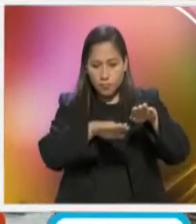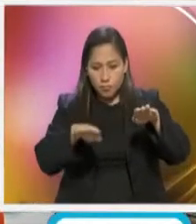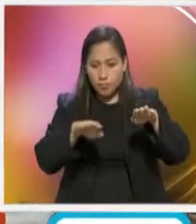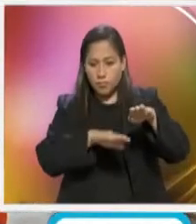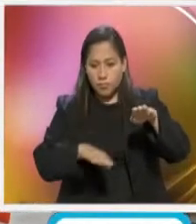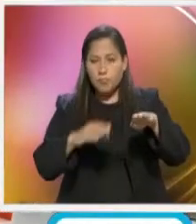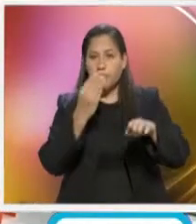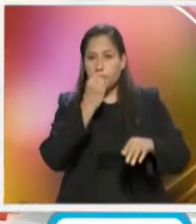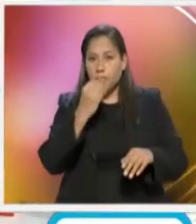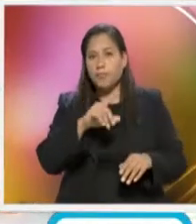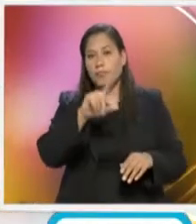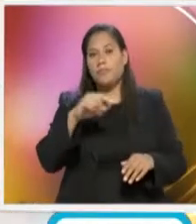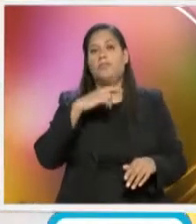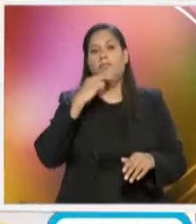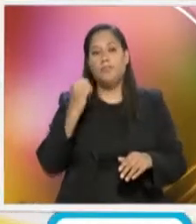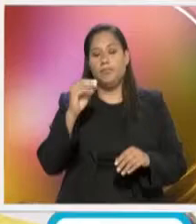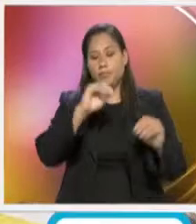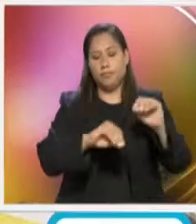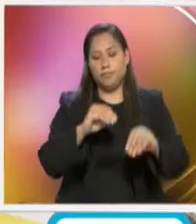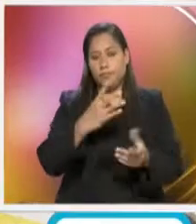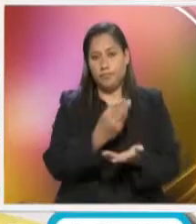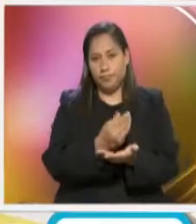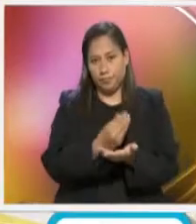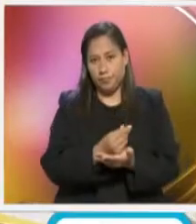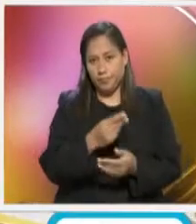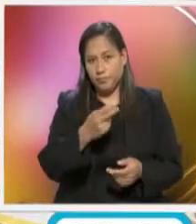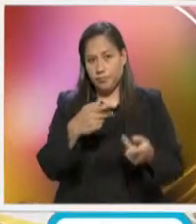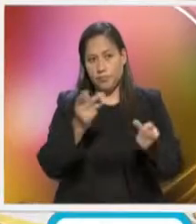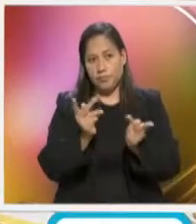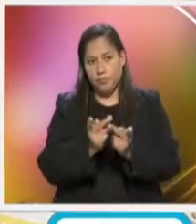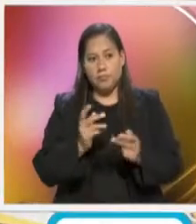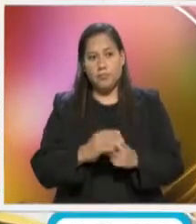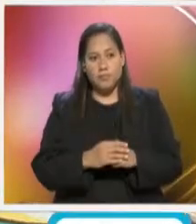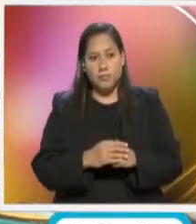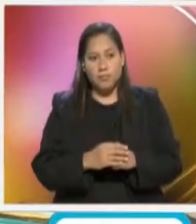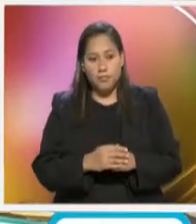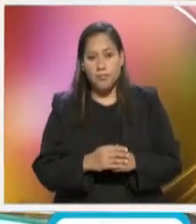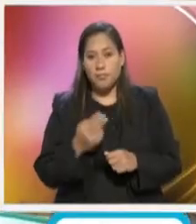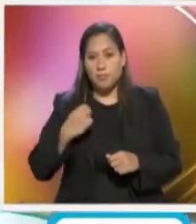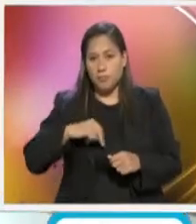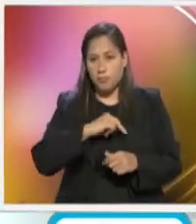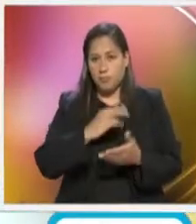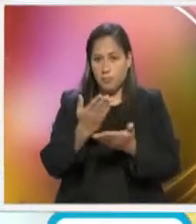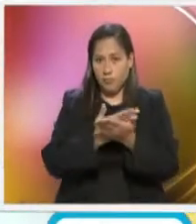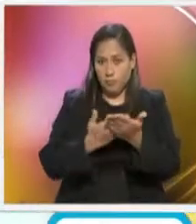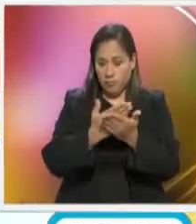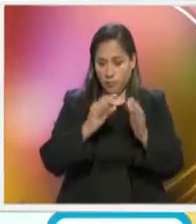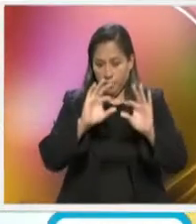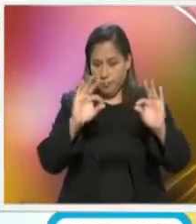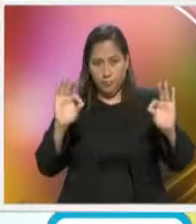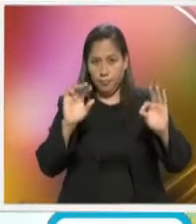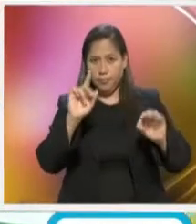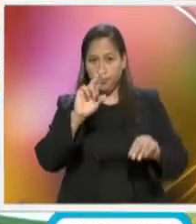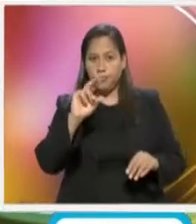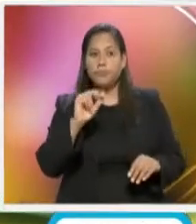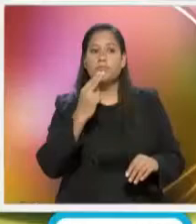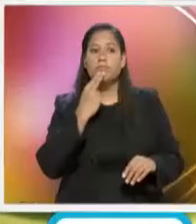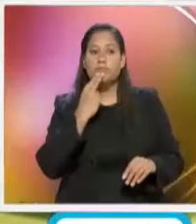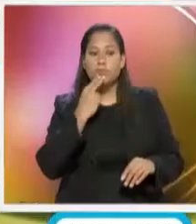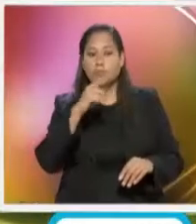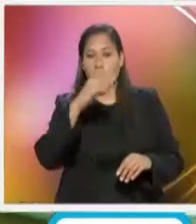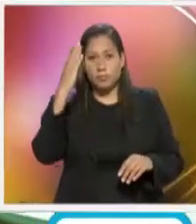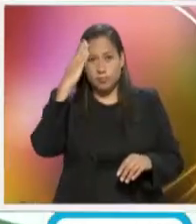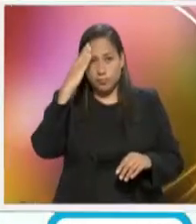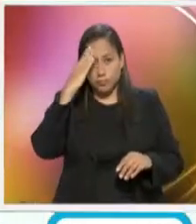romanos Ya adecuaron este platillo ya con pasta. Ya lo adaptaron. Sí. Pues bueno, nosotros en lugar de pasta, como les decía, vamos a usar la calabaza. Sí. Que la